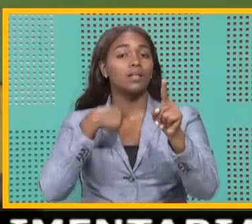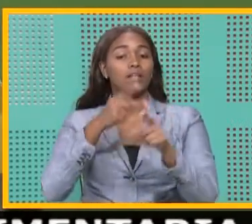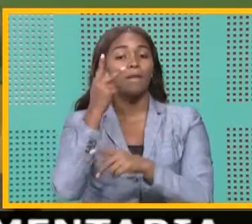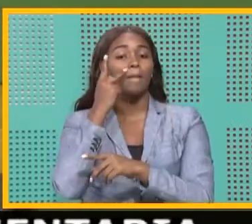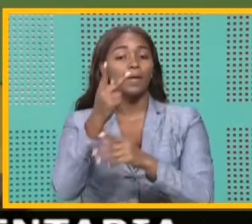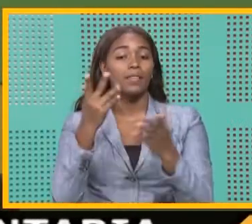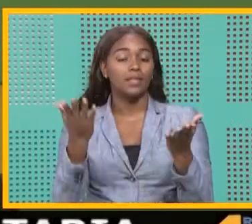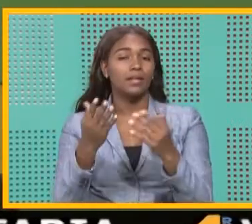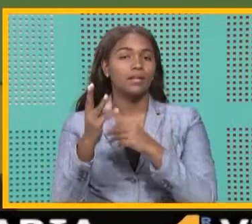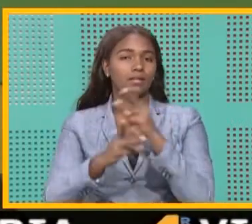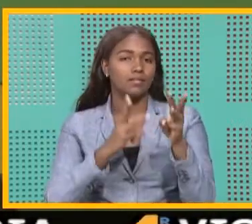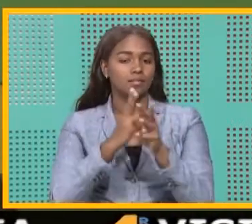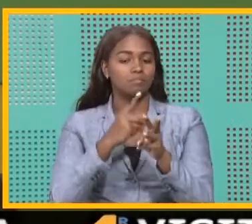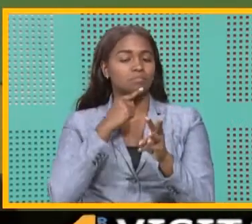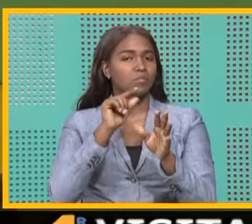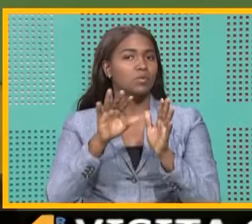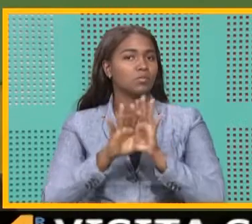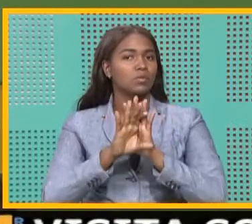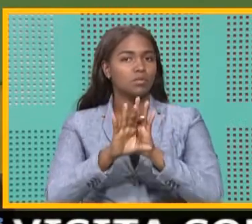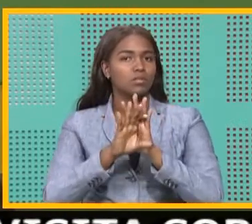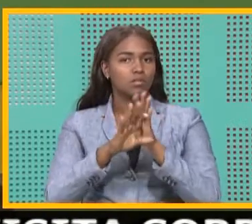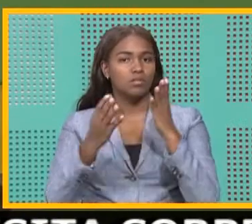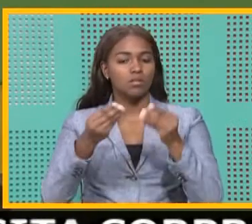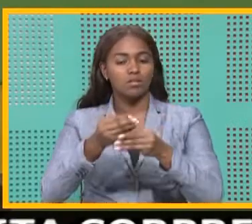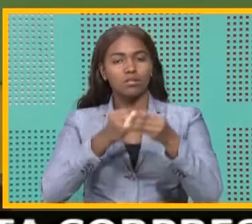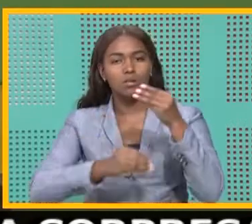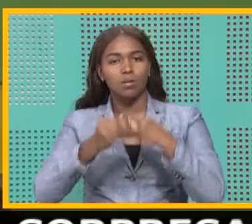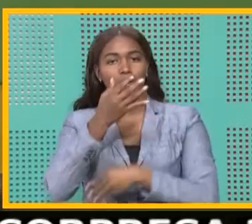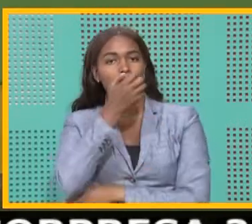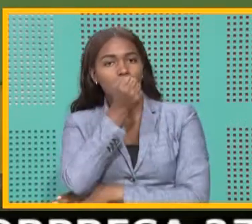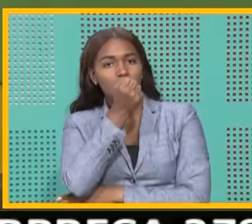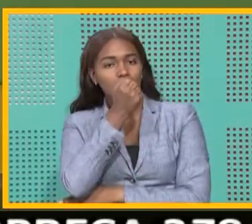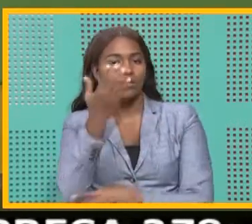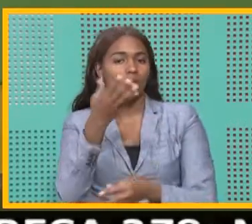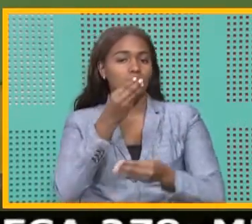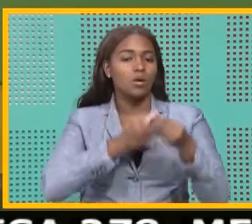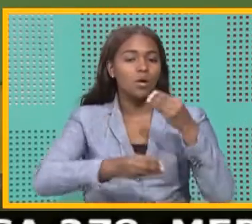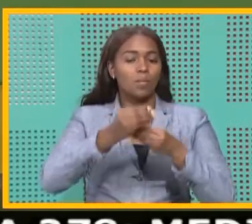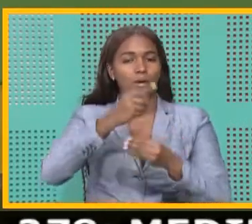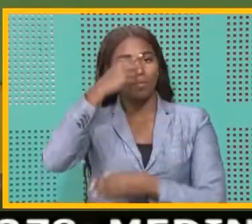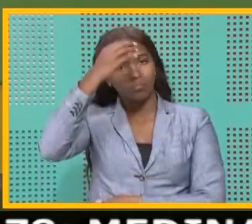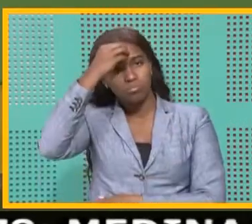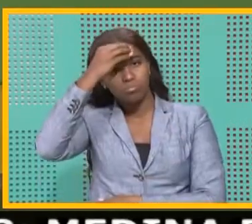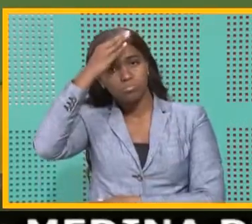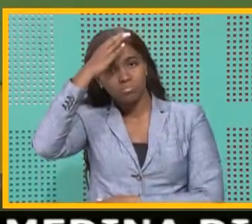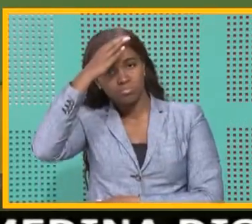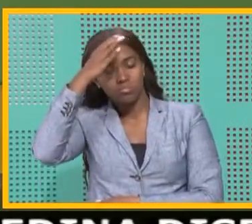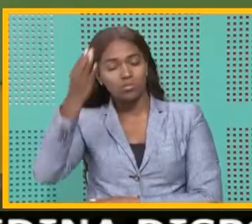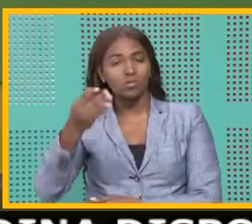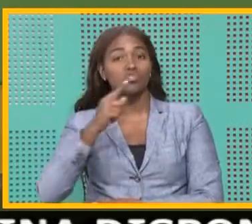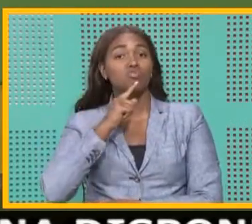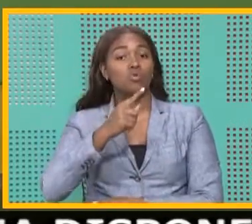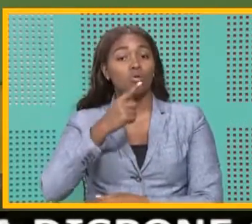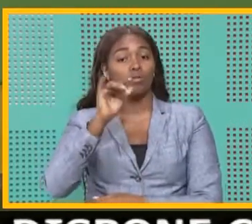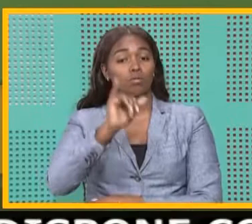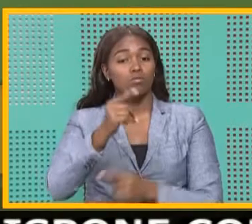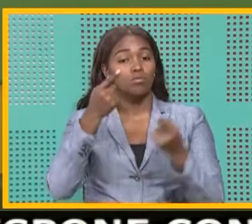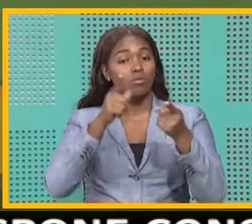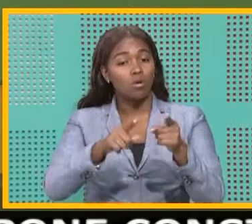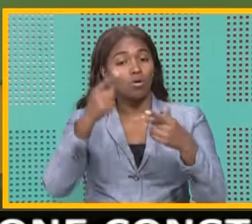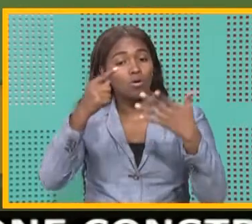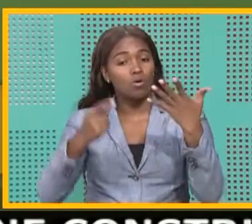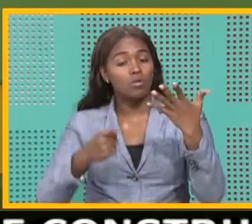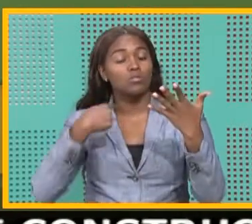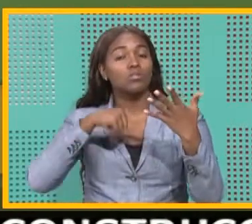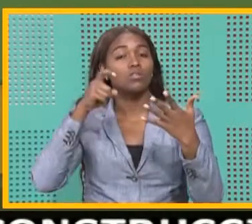en el mundo, que es, por ejemplo, la economía naranja, la economía del conocimiento. Son cosas que nosotros tenemos